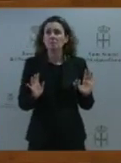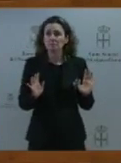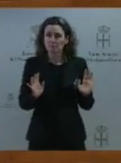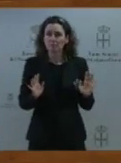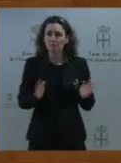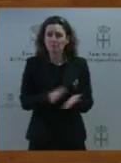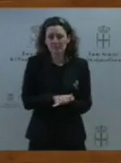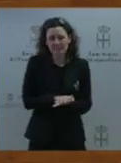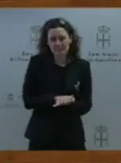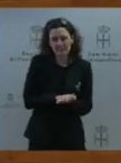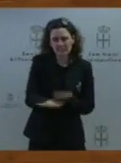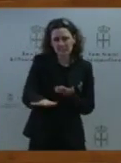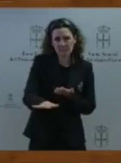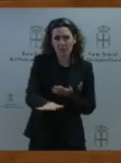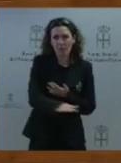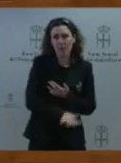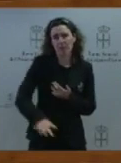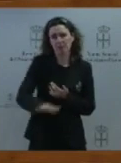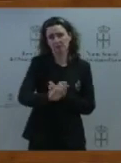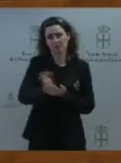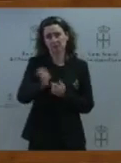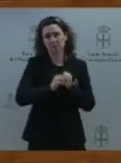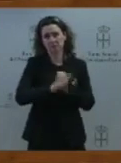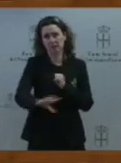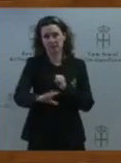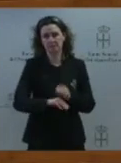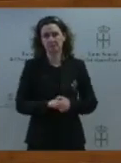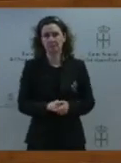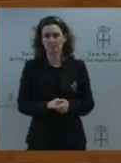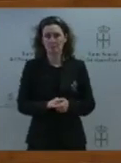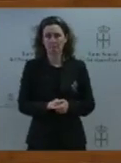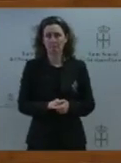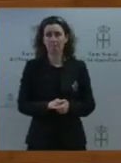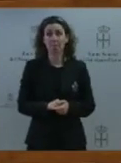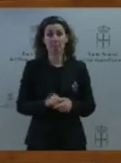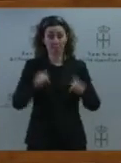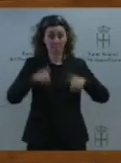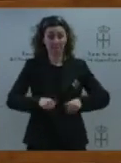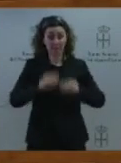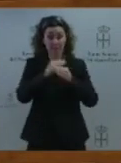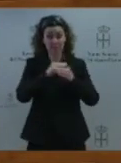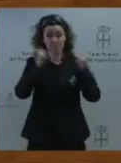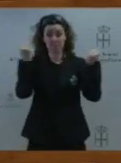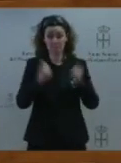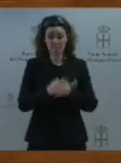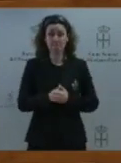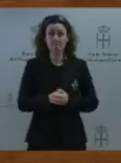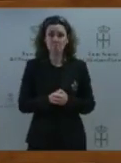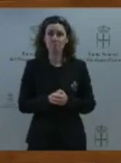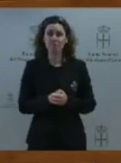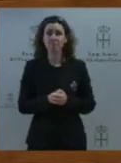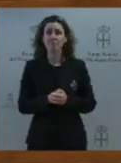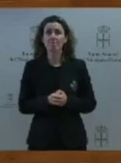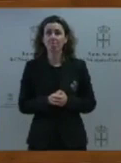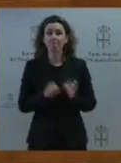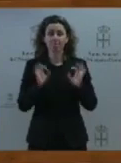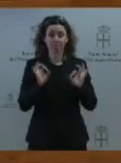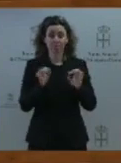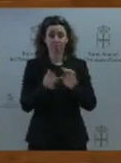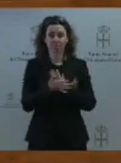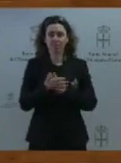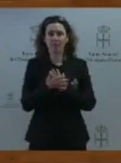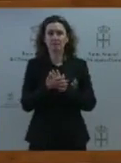y esto hoy en día se ha olvidado se ha olvidado porque efectivamente estamos siguiendo la senda de lo que quieren las empresas